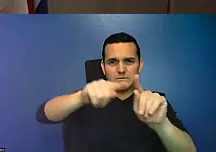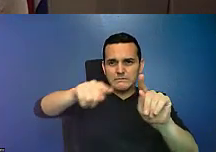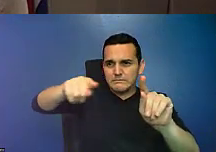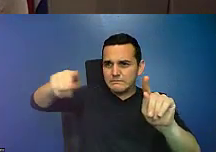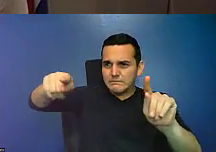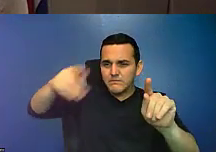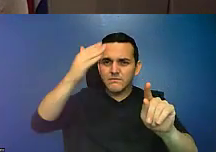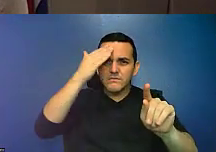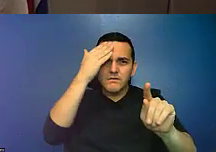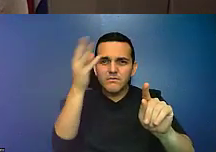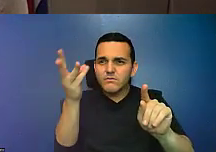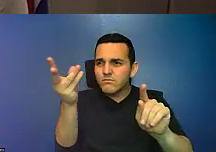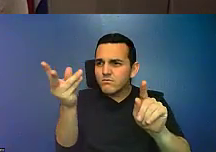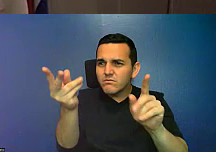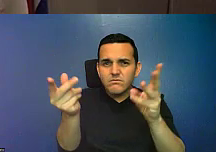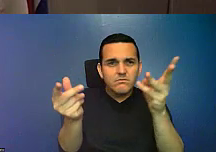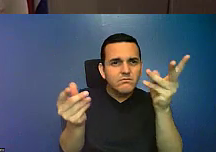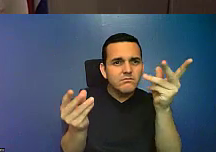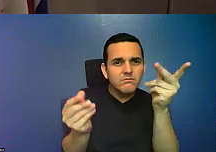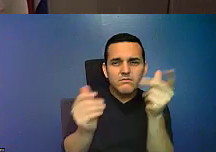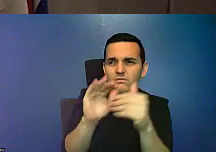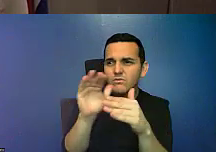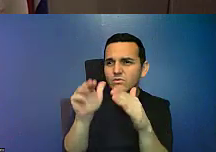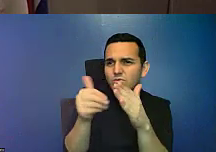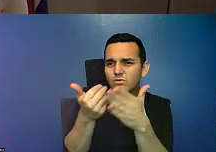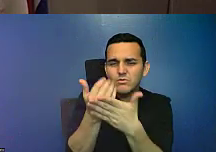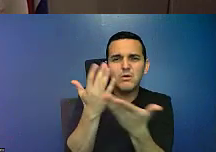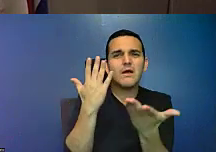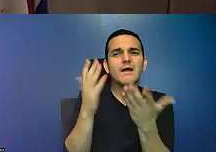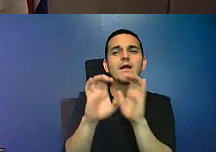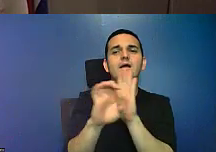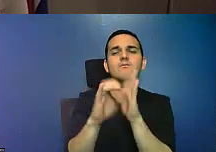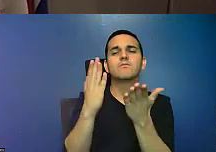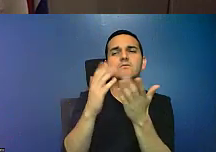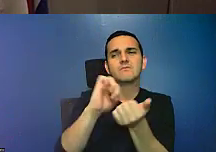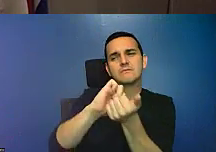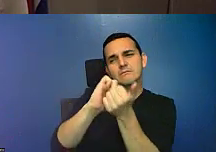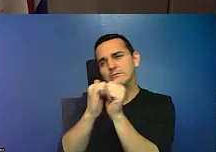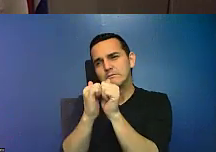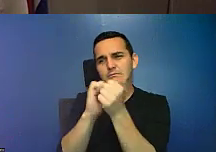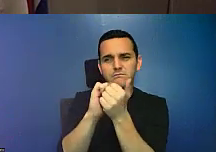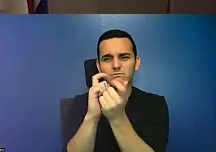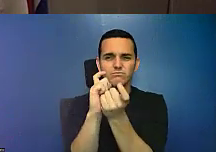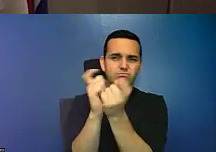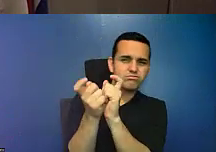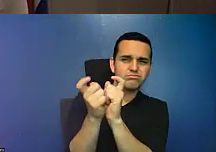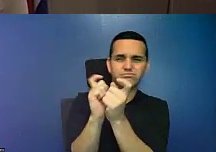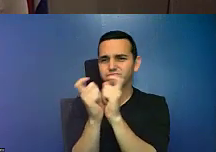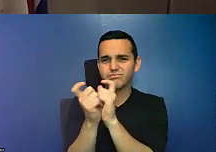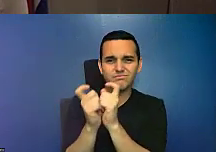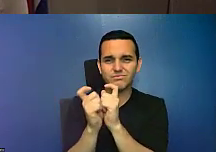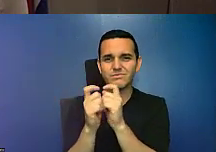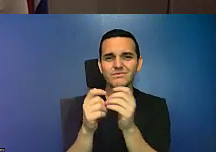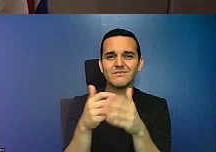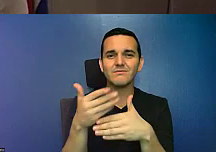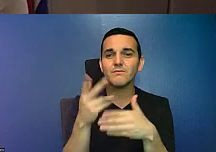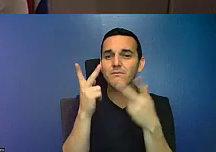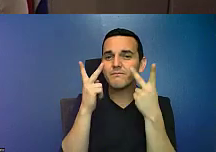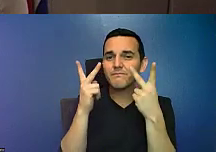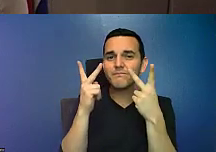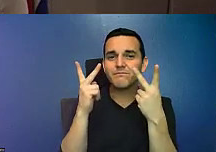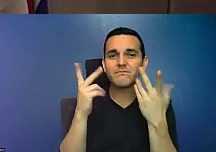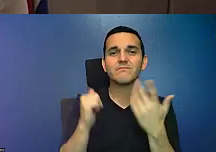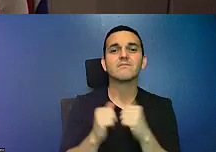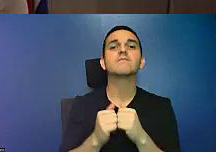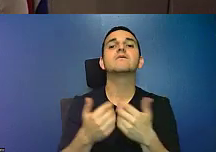datos, rediseñar la articulación, en este caso ya la articulación está lista. Y tenemos aquí entonces una entrada de escalón